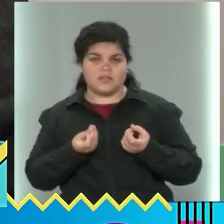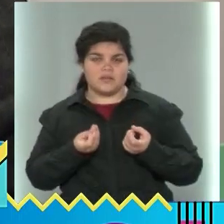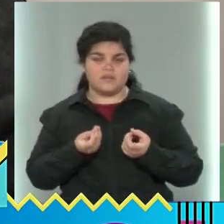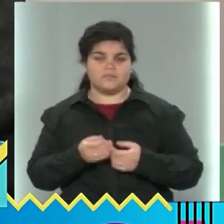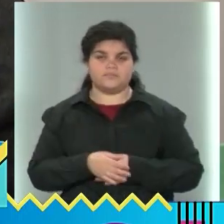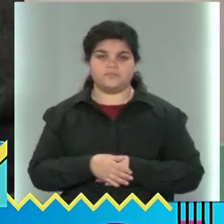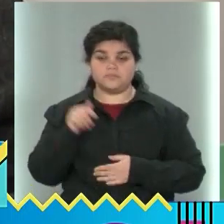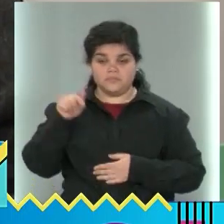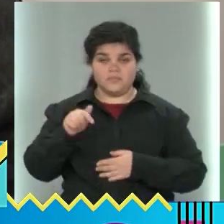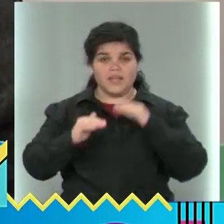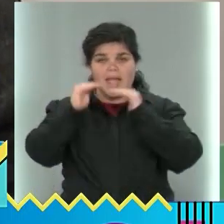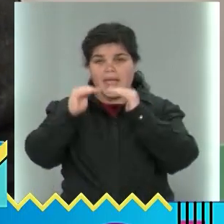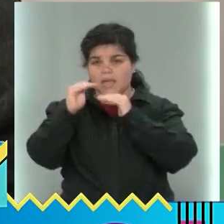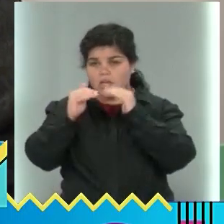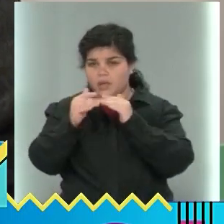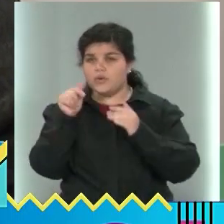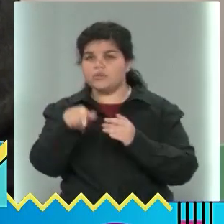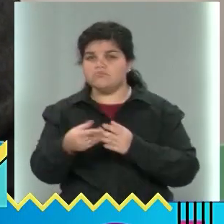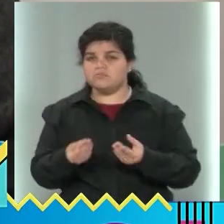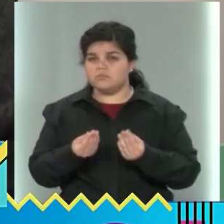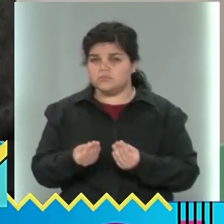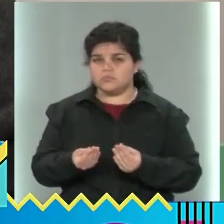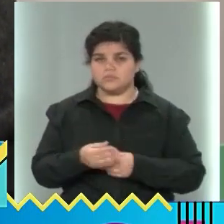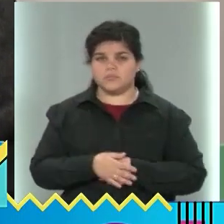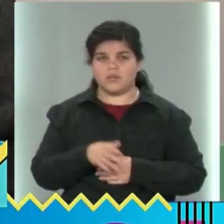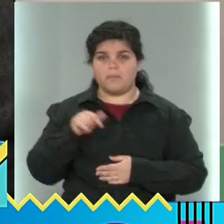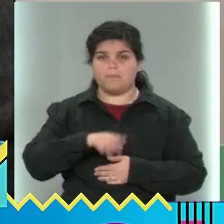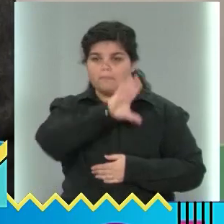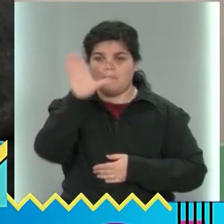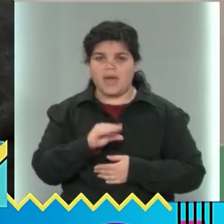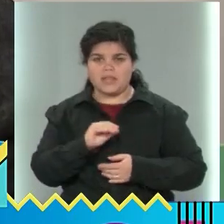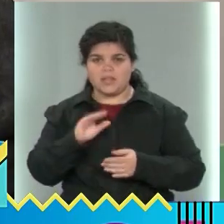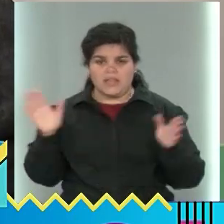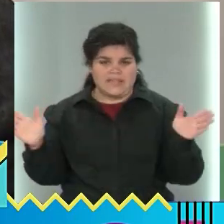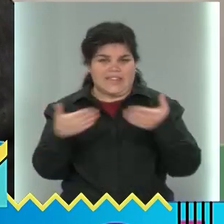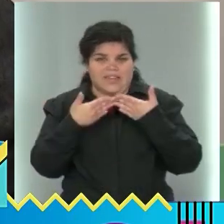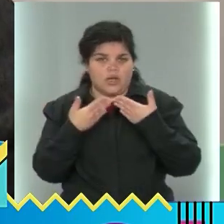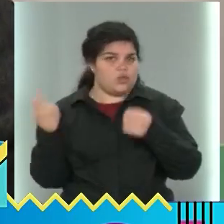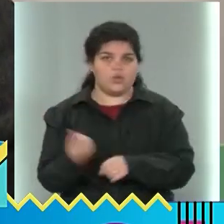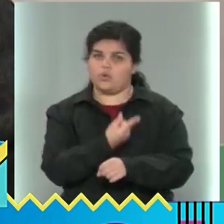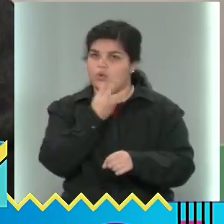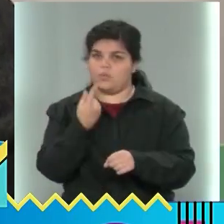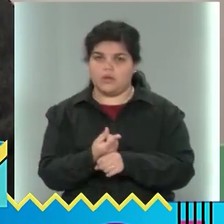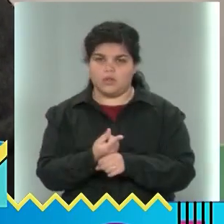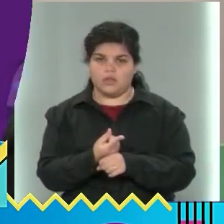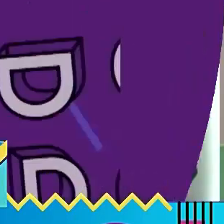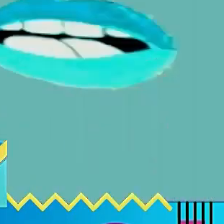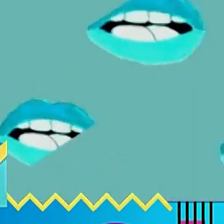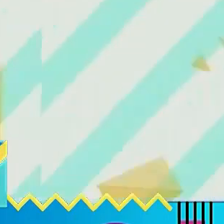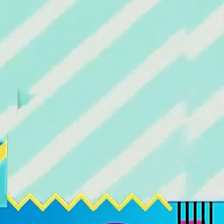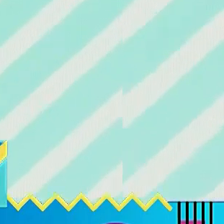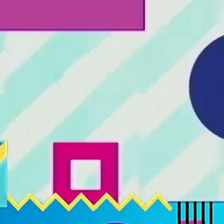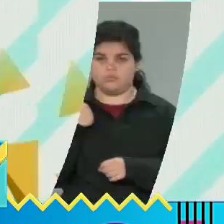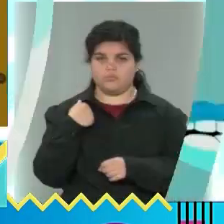En esta especie de equilibrio, digamos que no podemos ser un país cerrado. Desde mi punto de vista, yo soy una pyme que